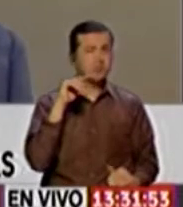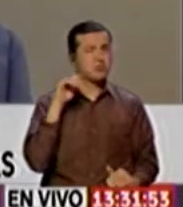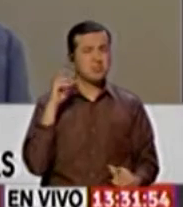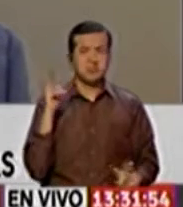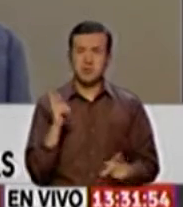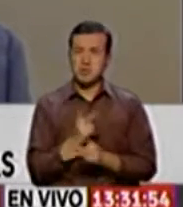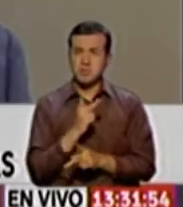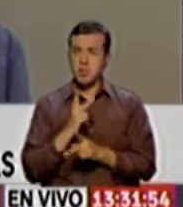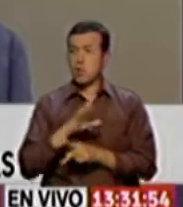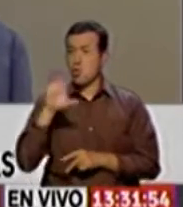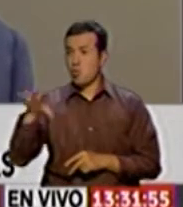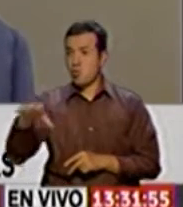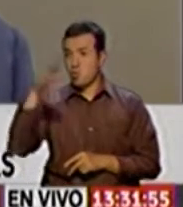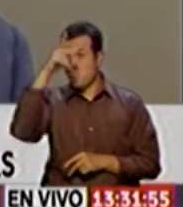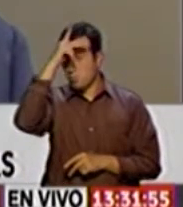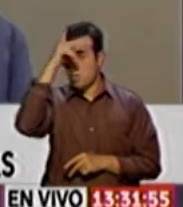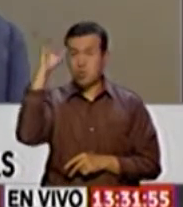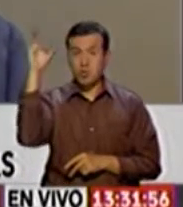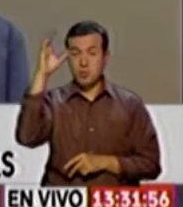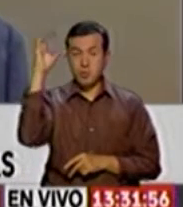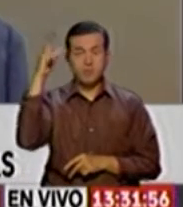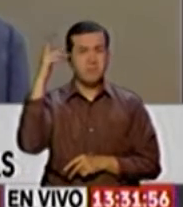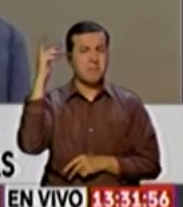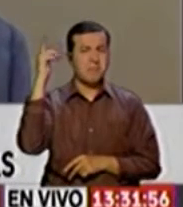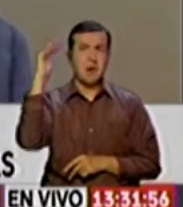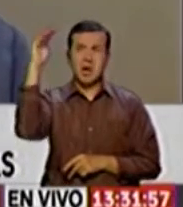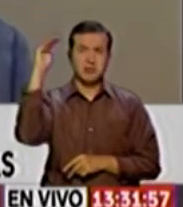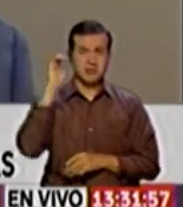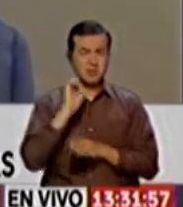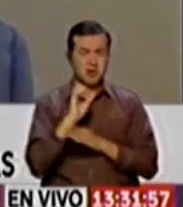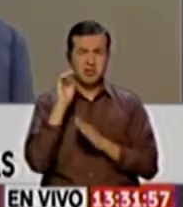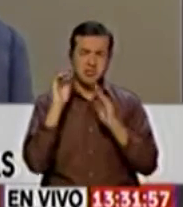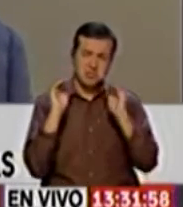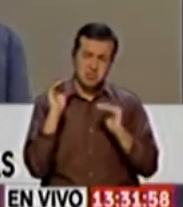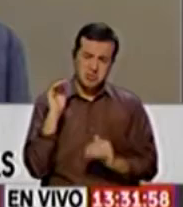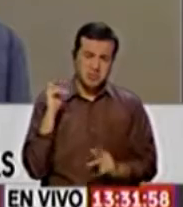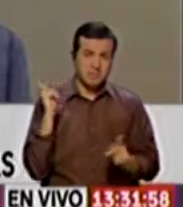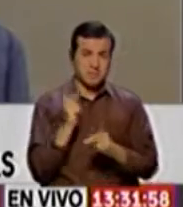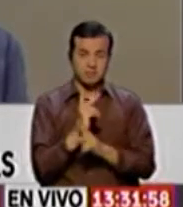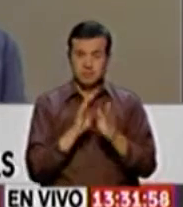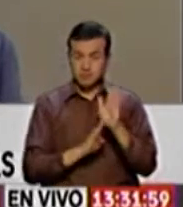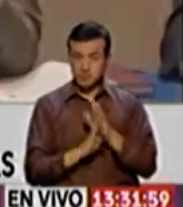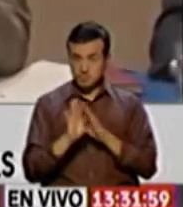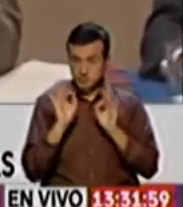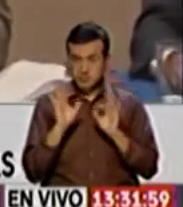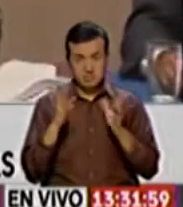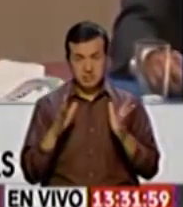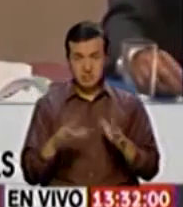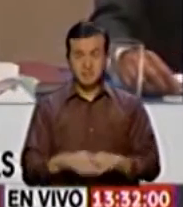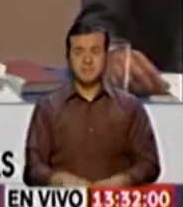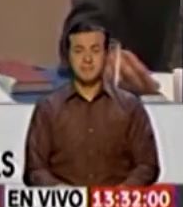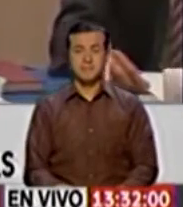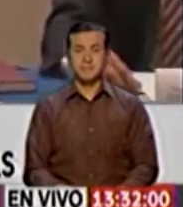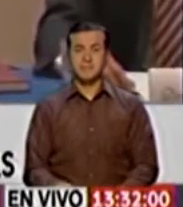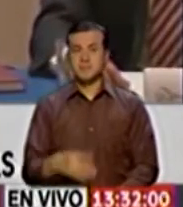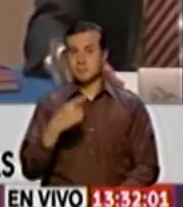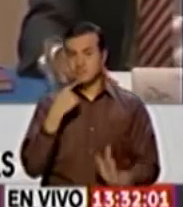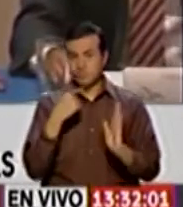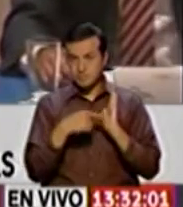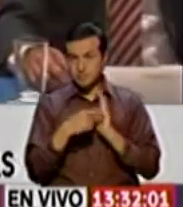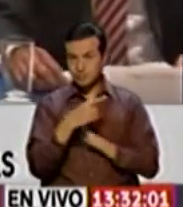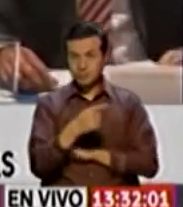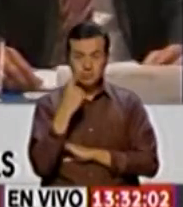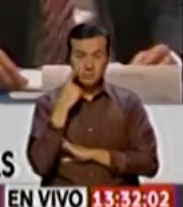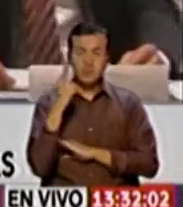decir, estamos muy, muy lejos de lo que el país requiere para poder crecer más activamente. Procesos como el mecanismo de